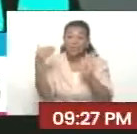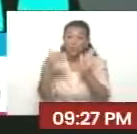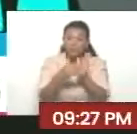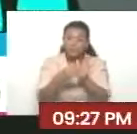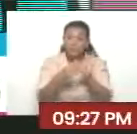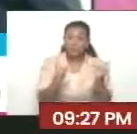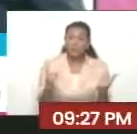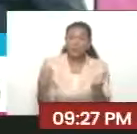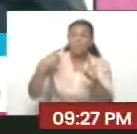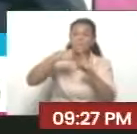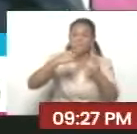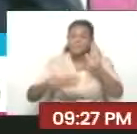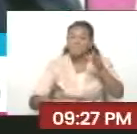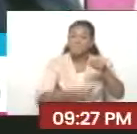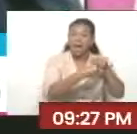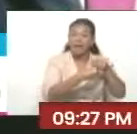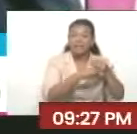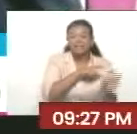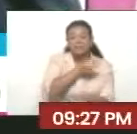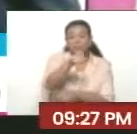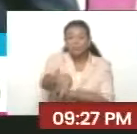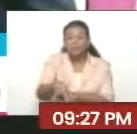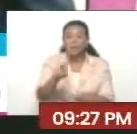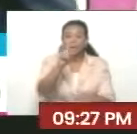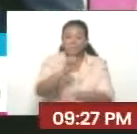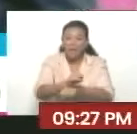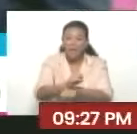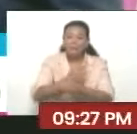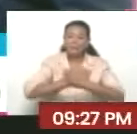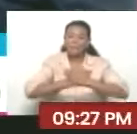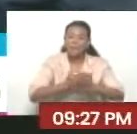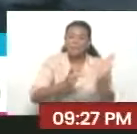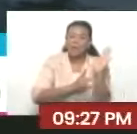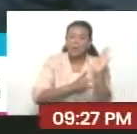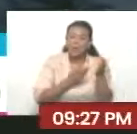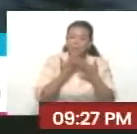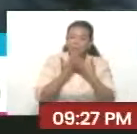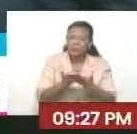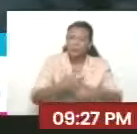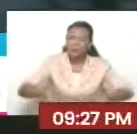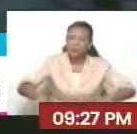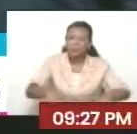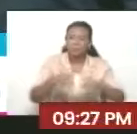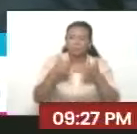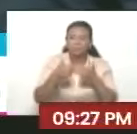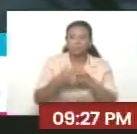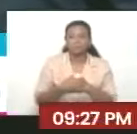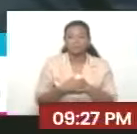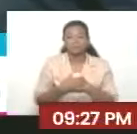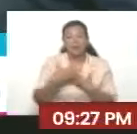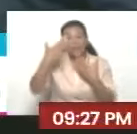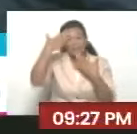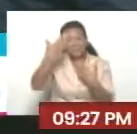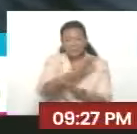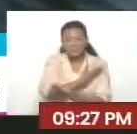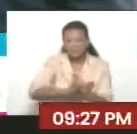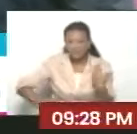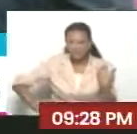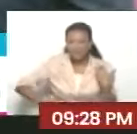2.500.000. Y cayó en La Vega, mi amada parroquia La Vega. ¿Qué me cuentas, Miriam? Bueno, presidente, primero que